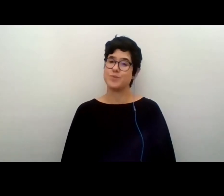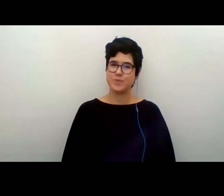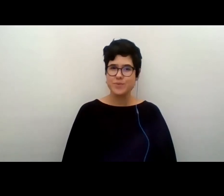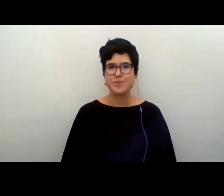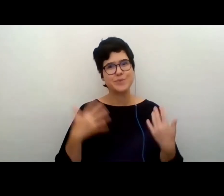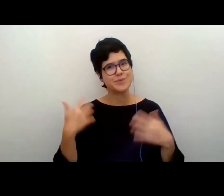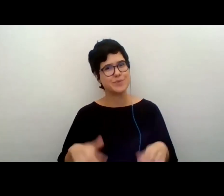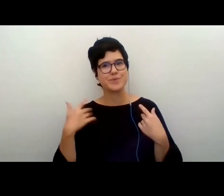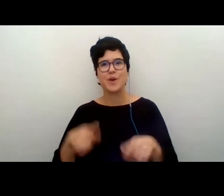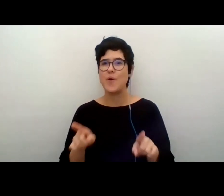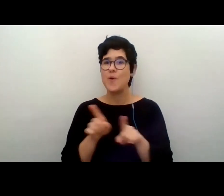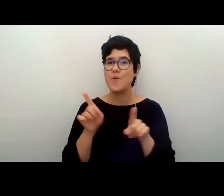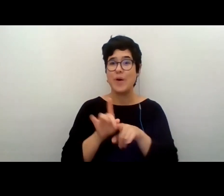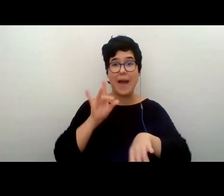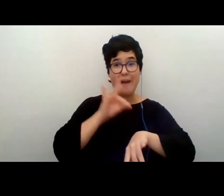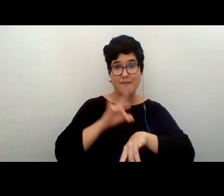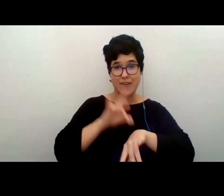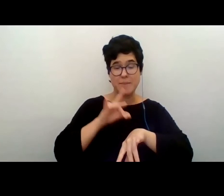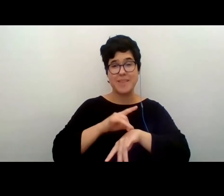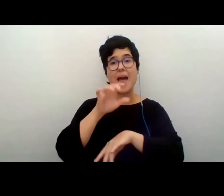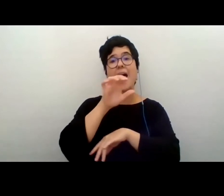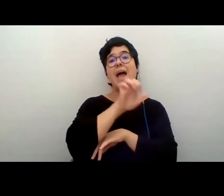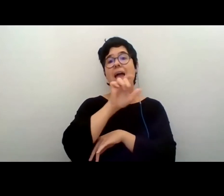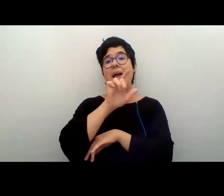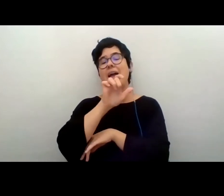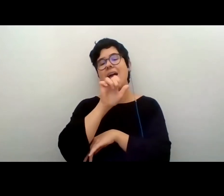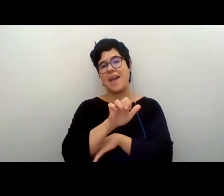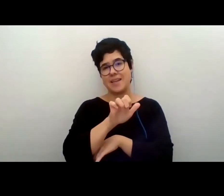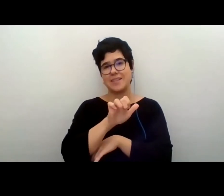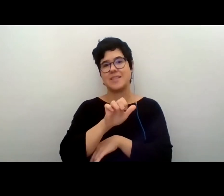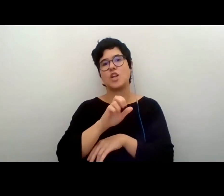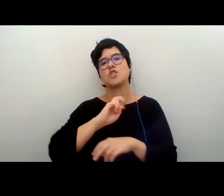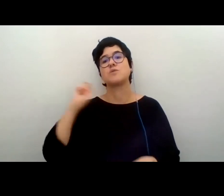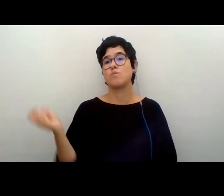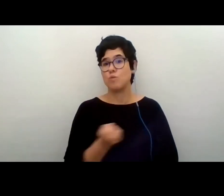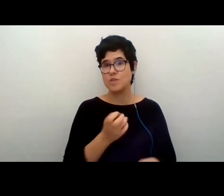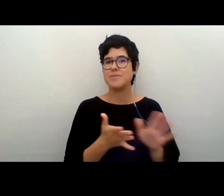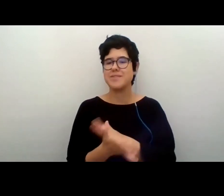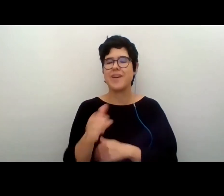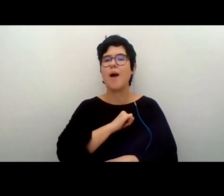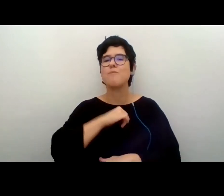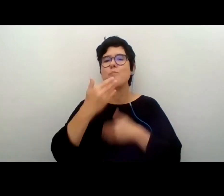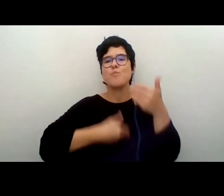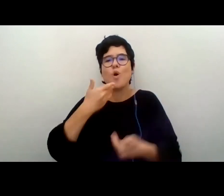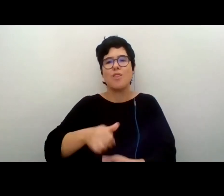esclerosis múltiple, hasta donde sabemos nosotros, también hay un proceso autoinmune probablemente. Por lo tanto,